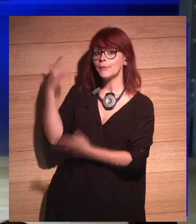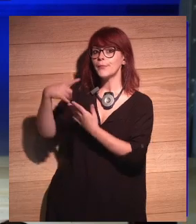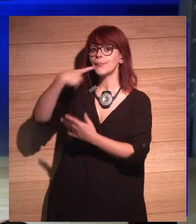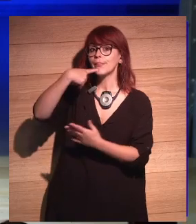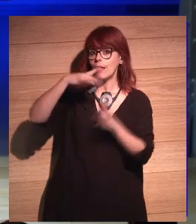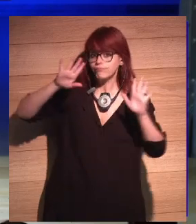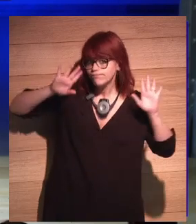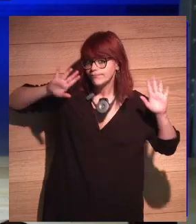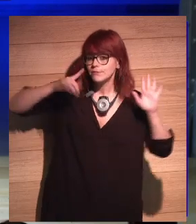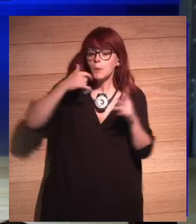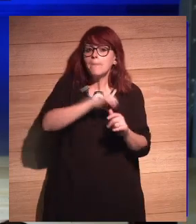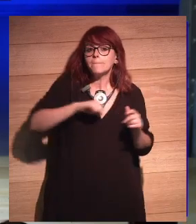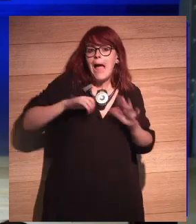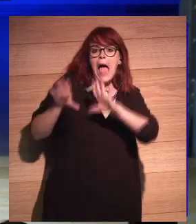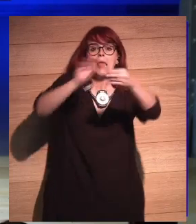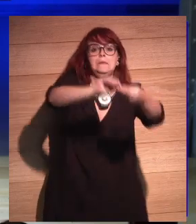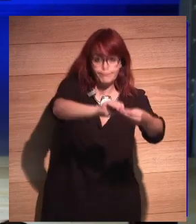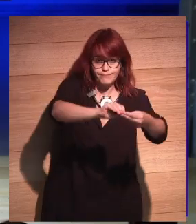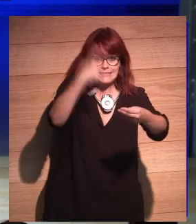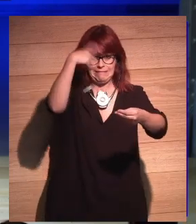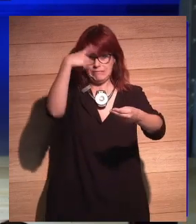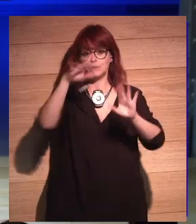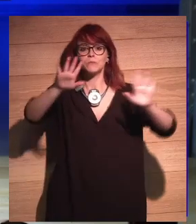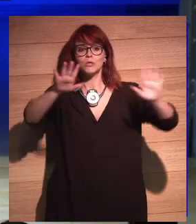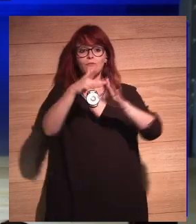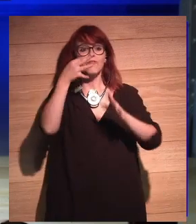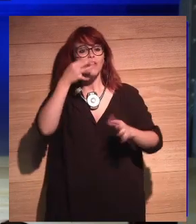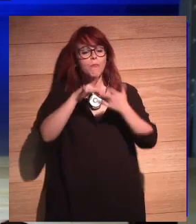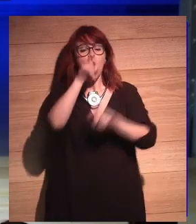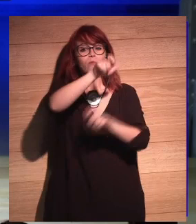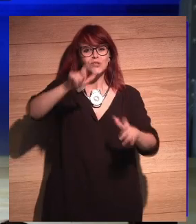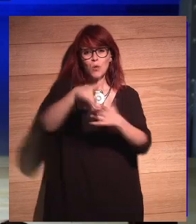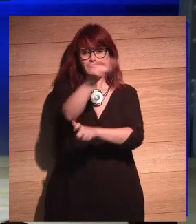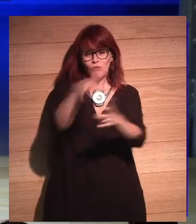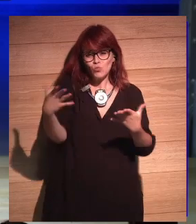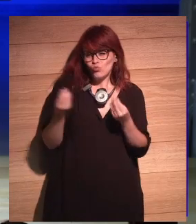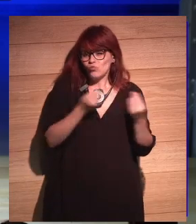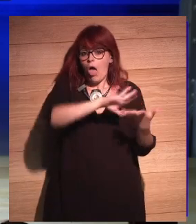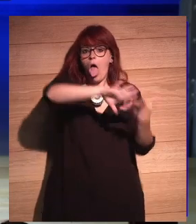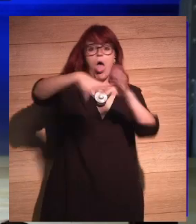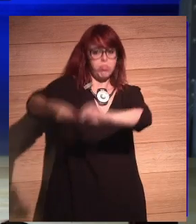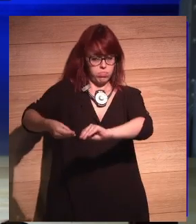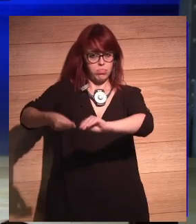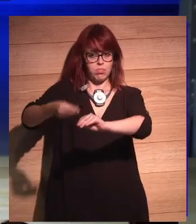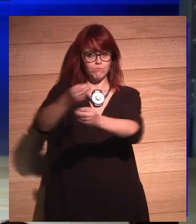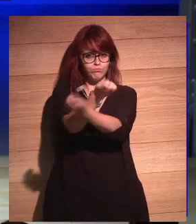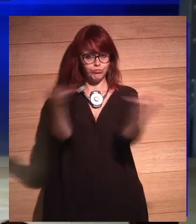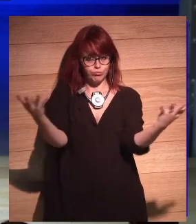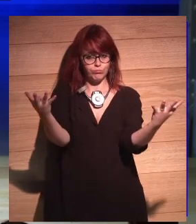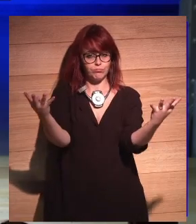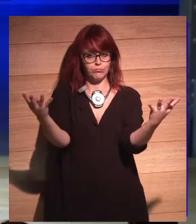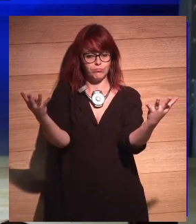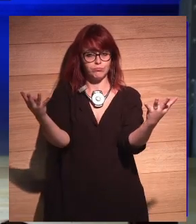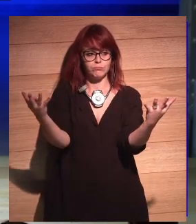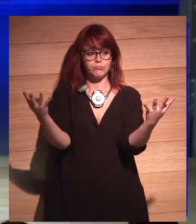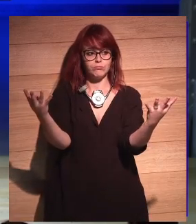dicen que, bueno, esto es algo muy personalizado, ¿verdad? Pero hay maneras de hacer esto para mucha gente. Entonces,